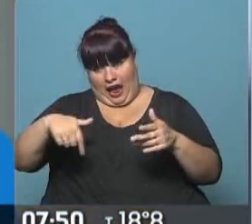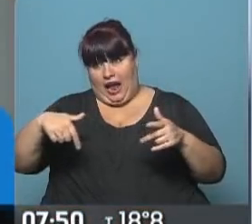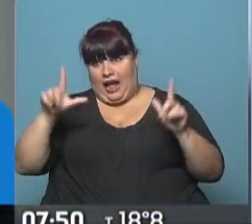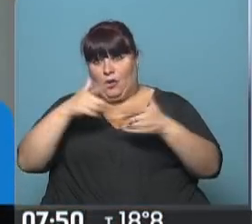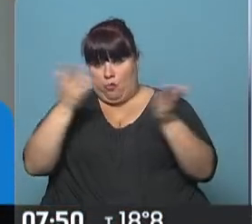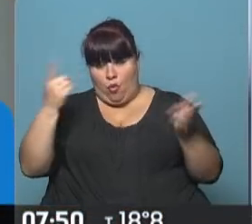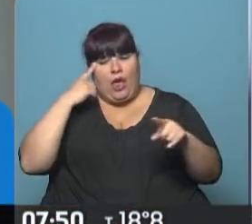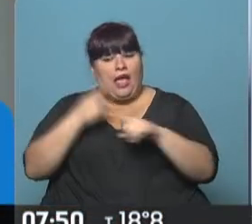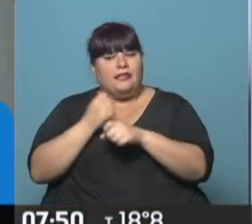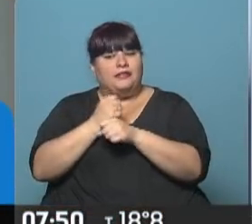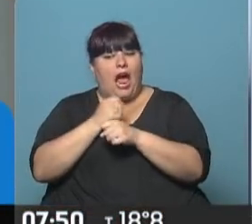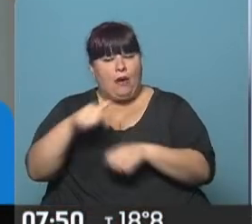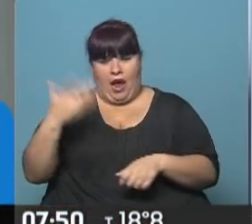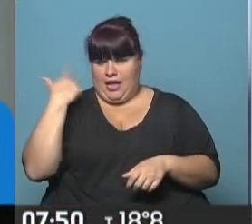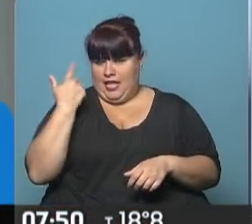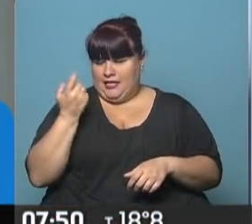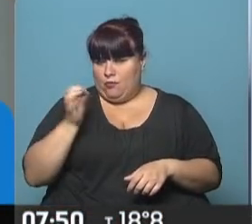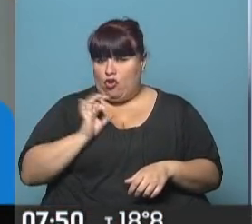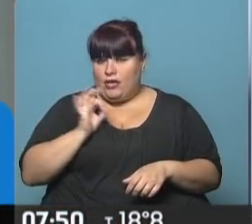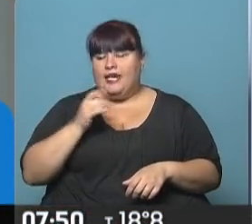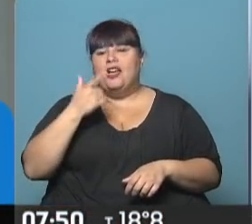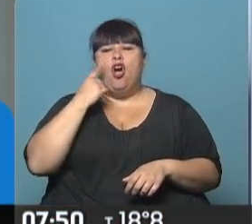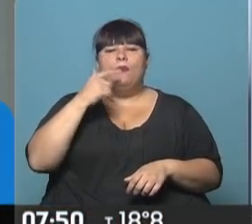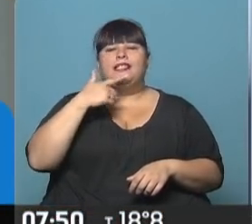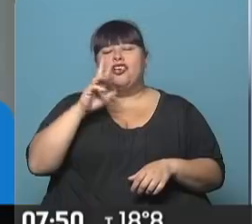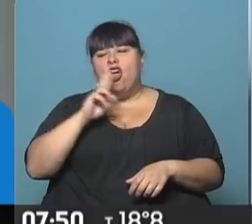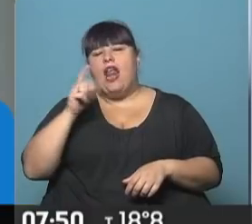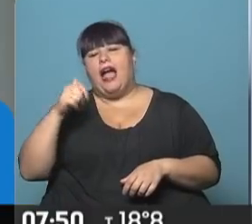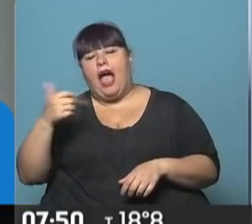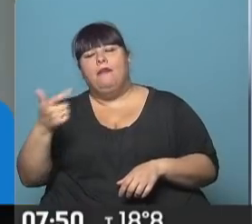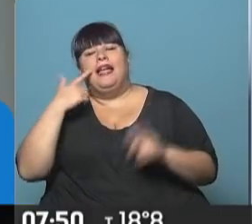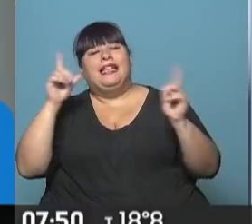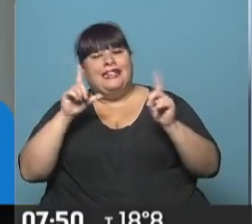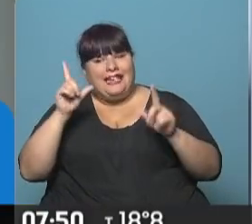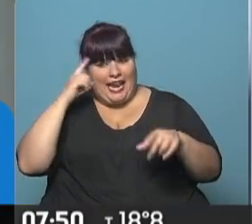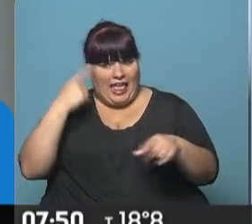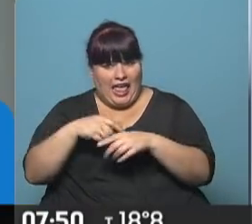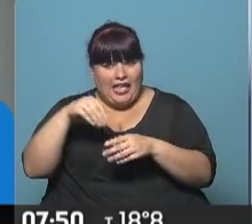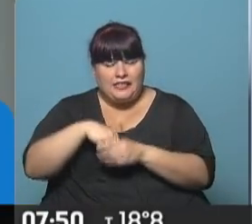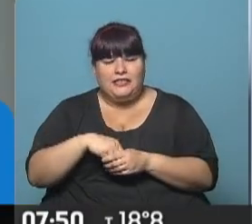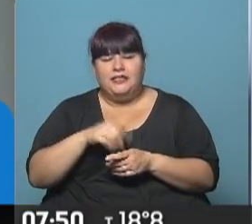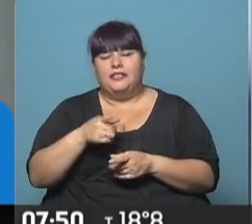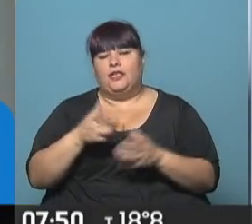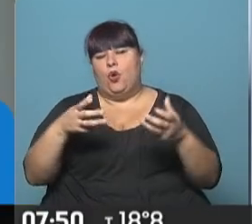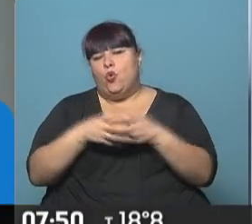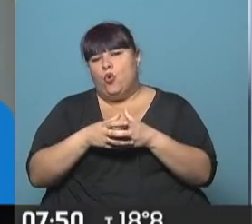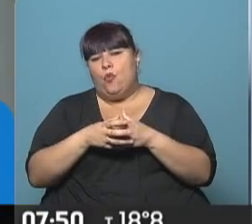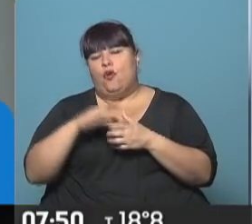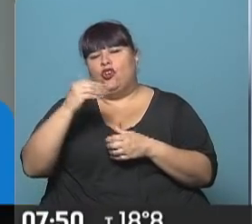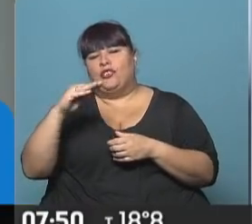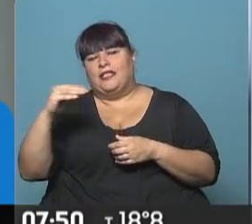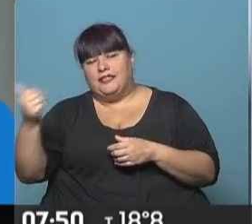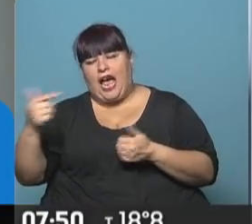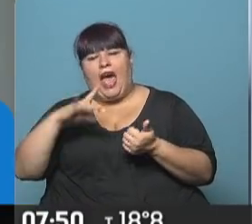casa fue protagonista hace muy poquitos años del señor y señora camas pero si hablamos de televisión formó parte de elencos como de chachachá